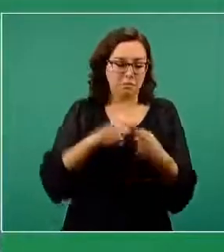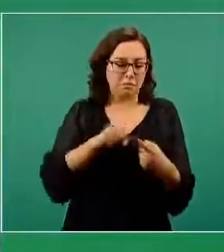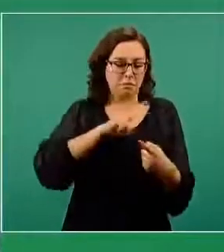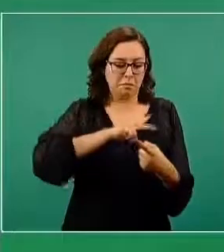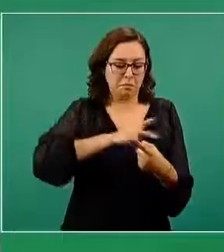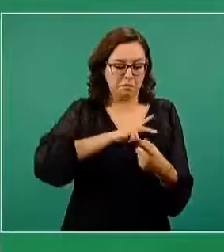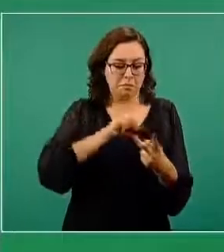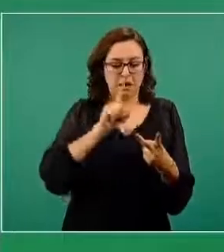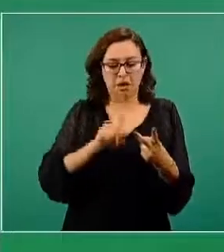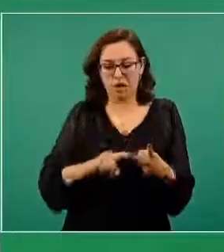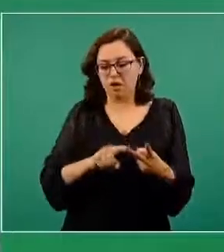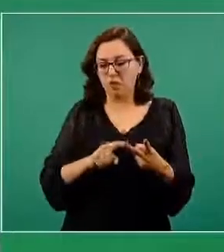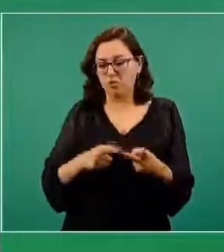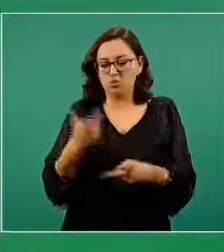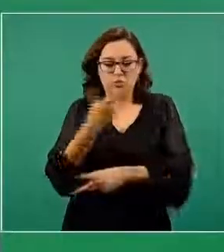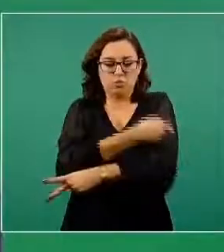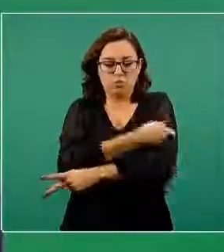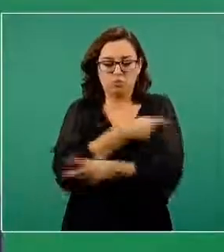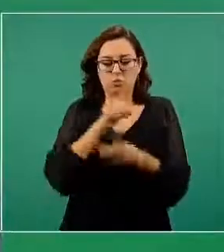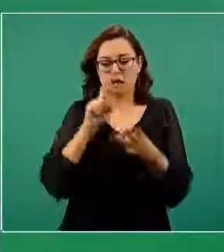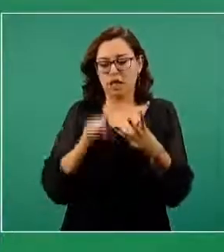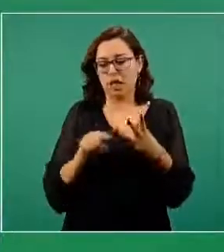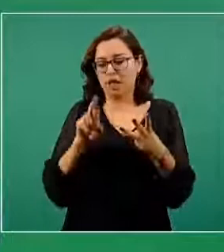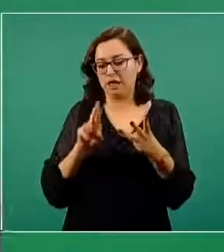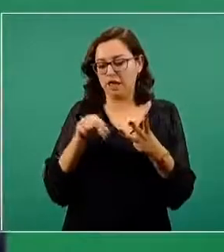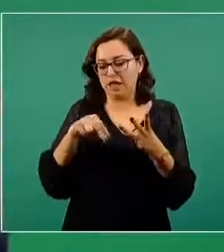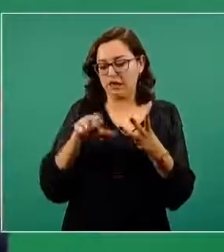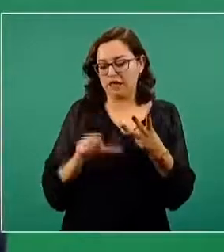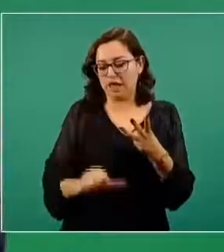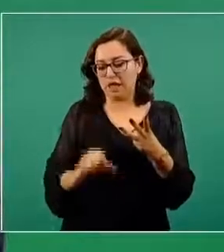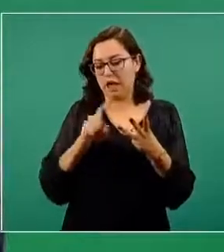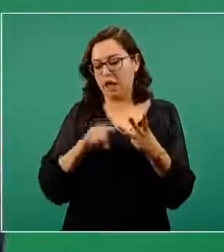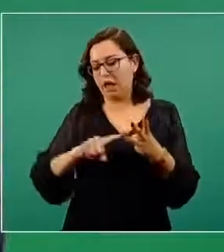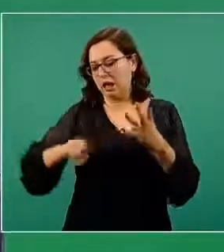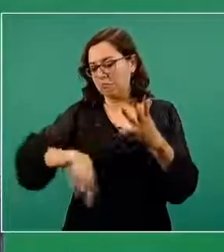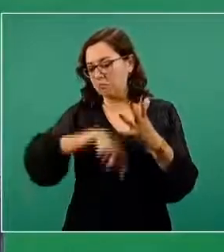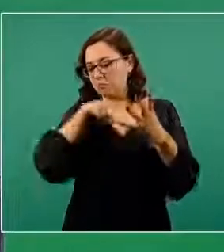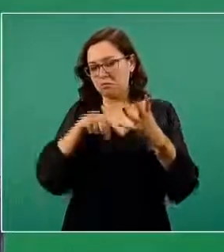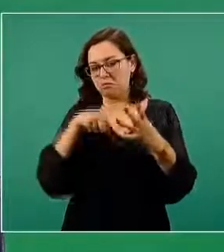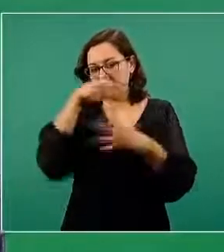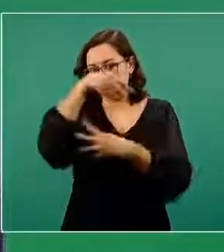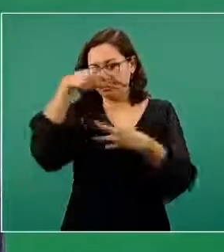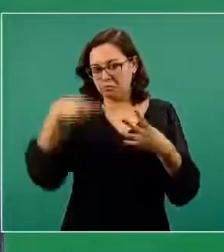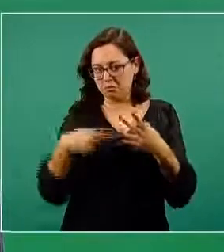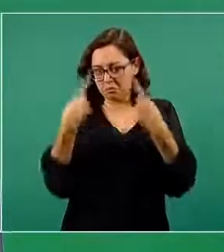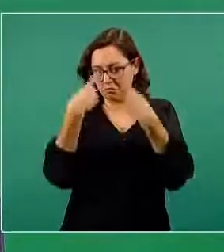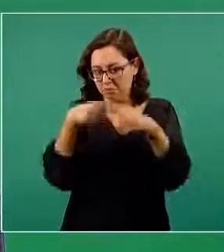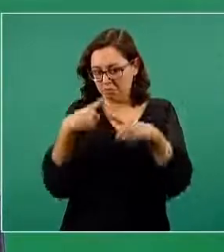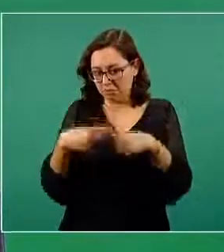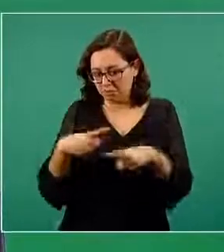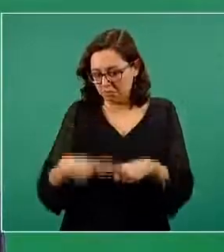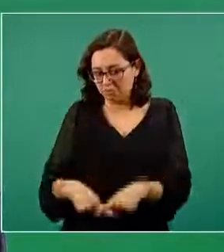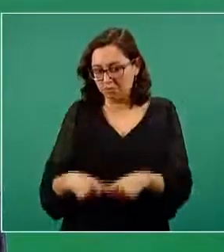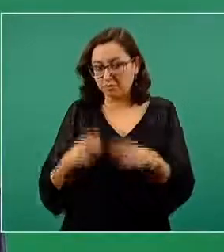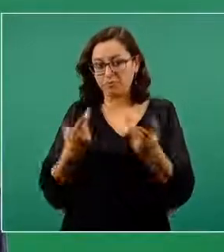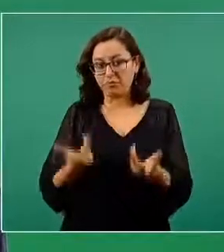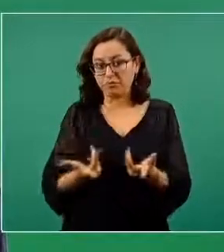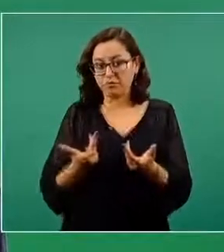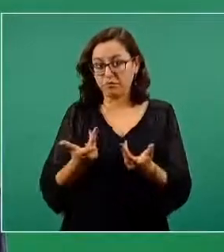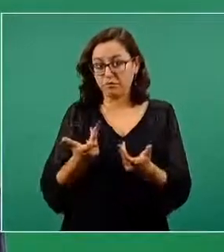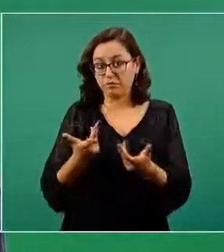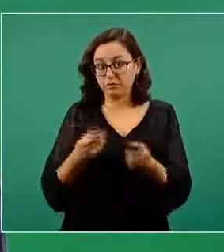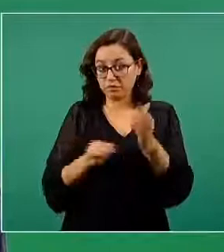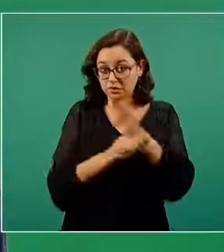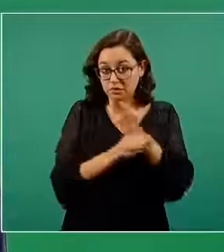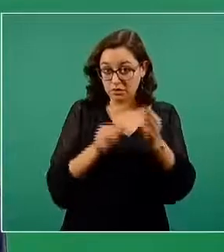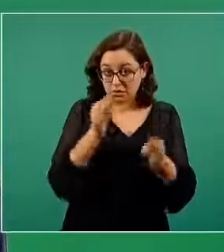hebra de RNA mensajero modificada en las vacunas que son de RNA, y estos son generalmente productos